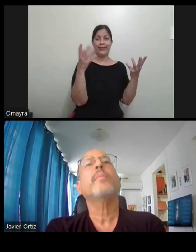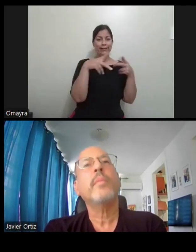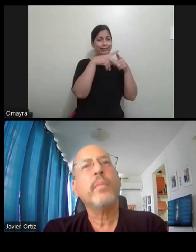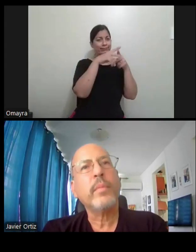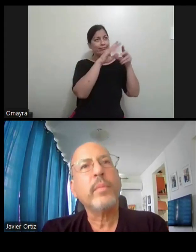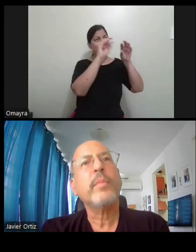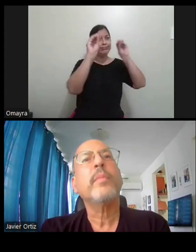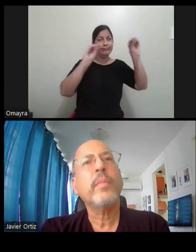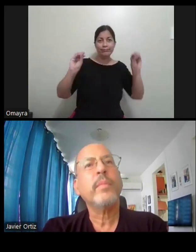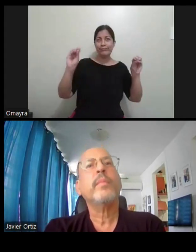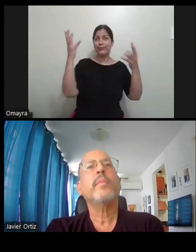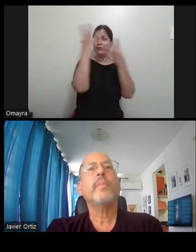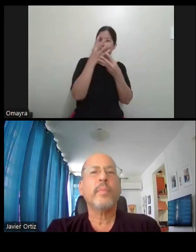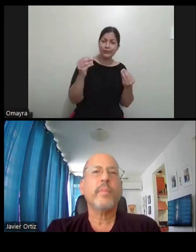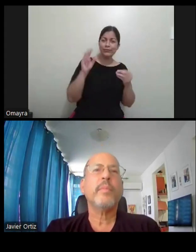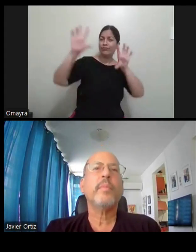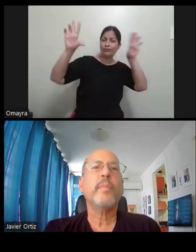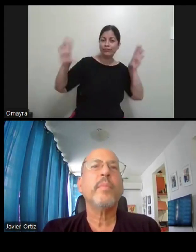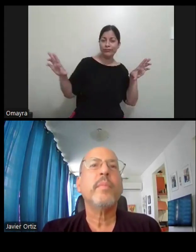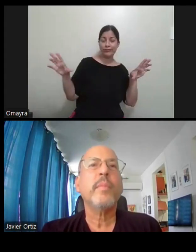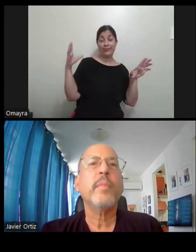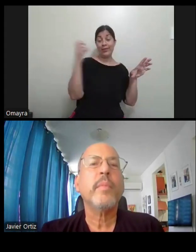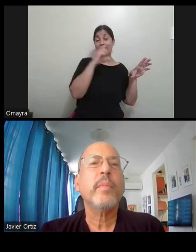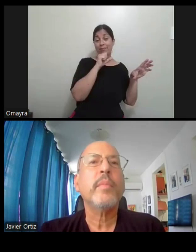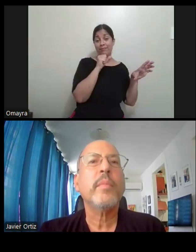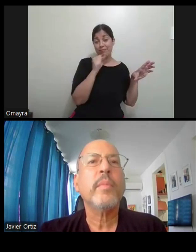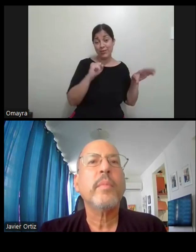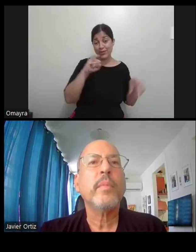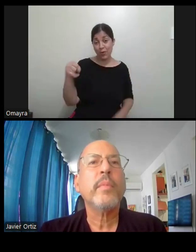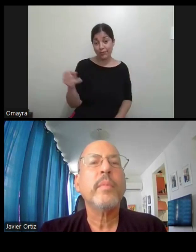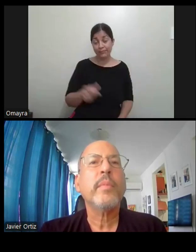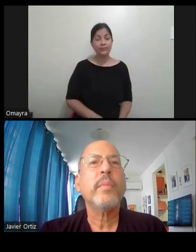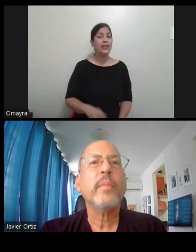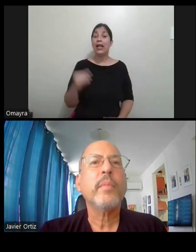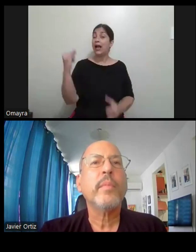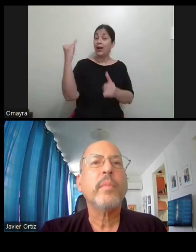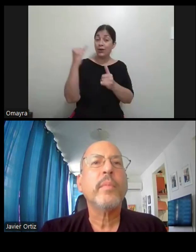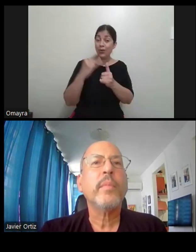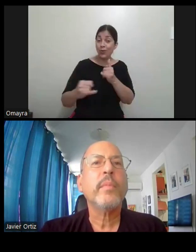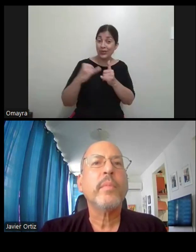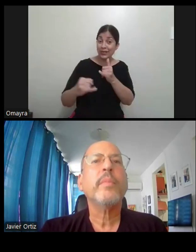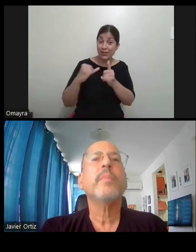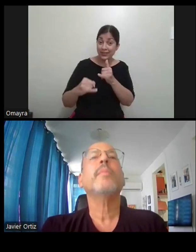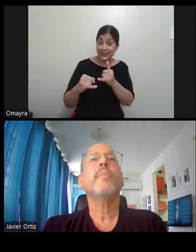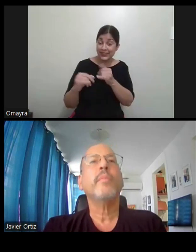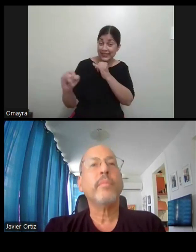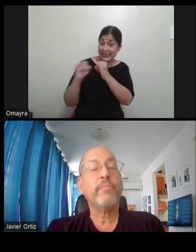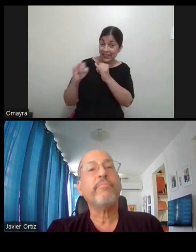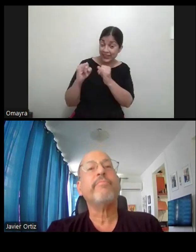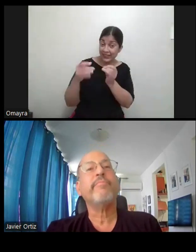Bellísimo. Bellísimo. Esa fue la última entrevista que se le hizo a Ricardo Alegría. Está